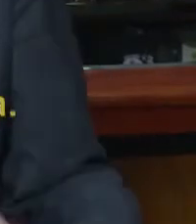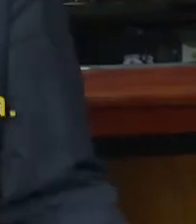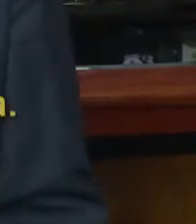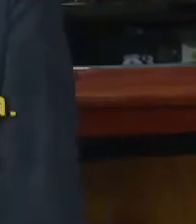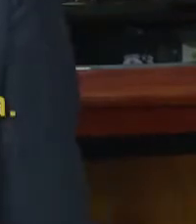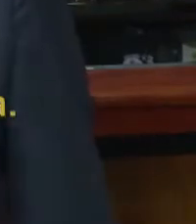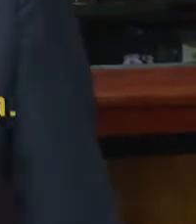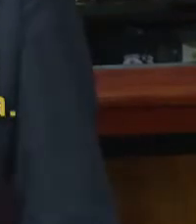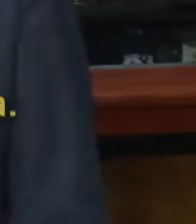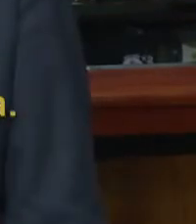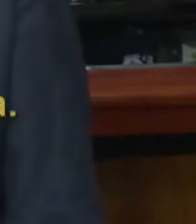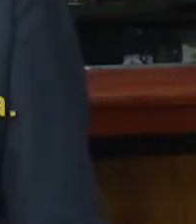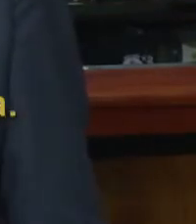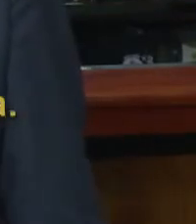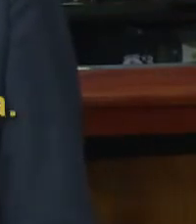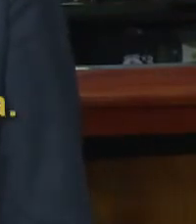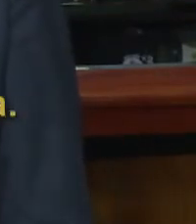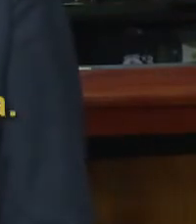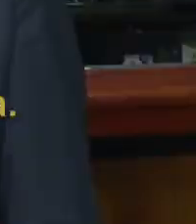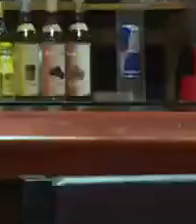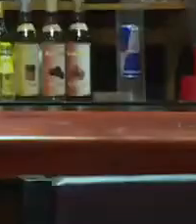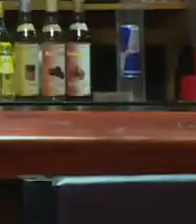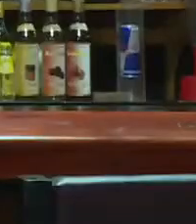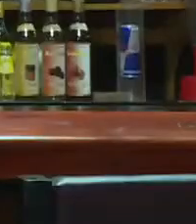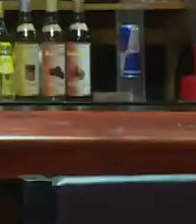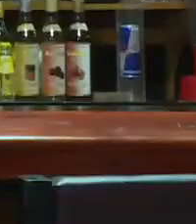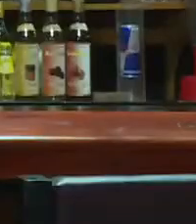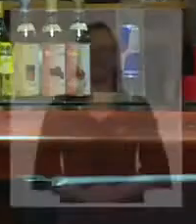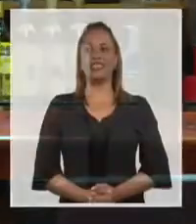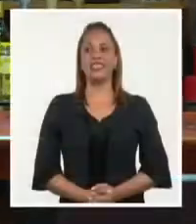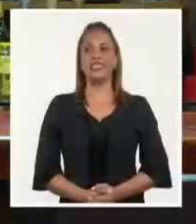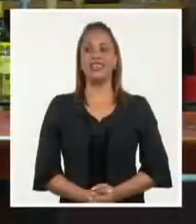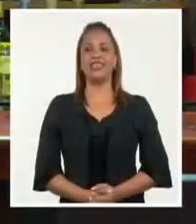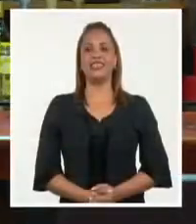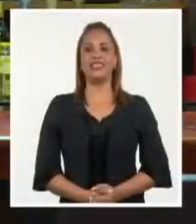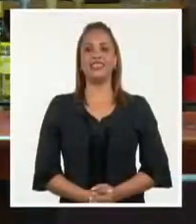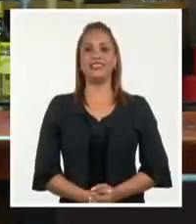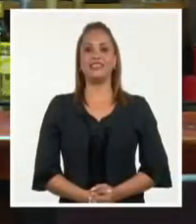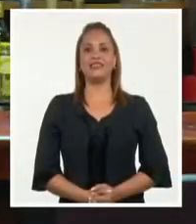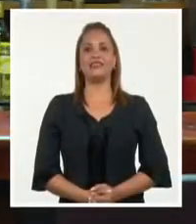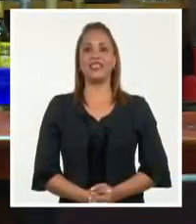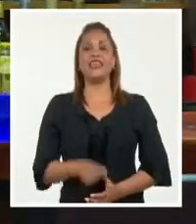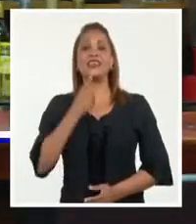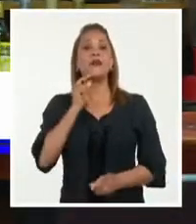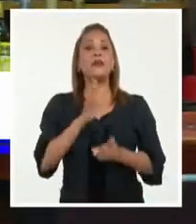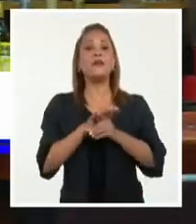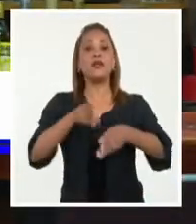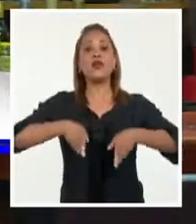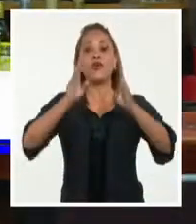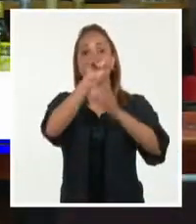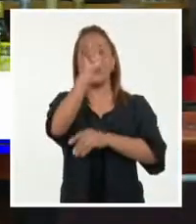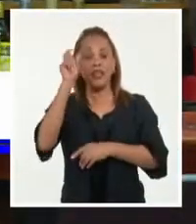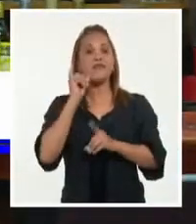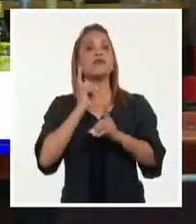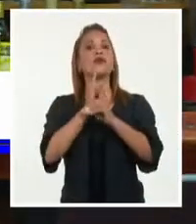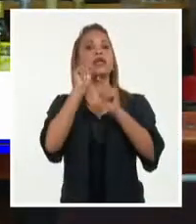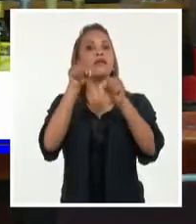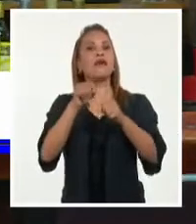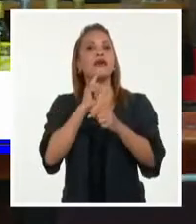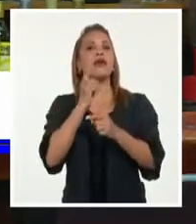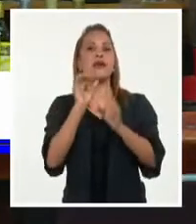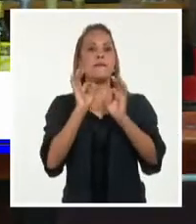presidente de mucho tiempo cuando inaugure el que tenemos contacto que fue la palmera